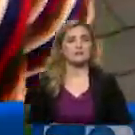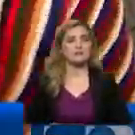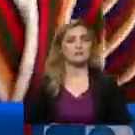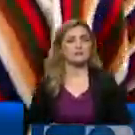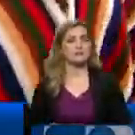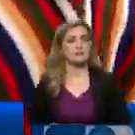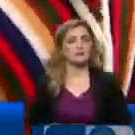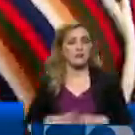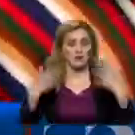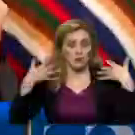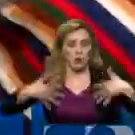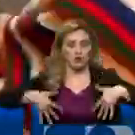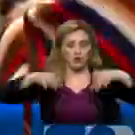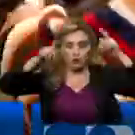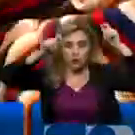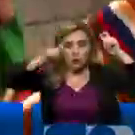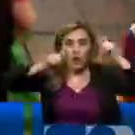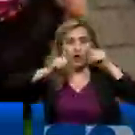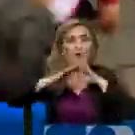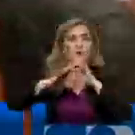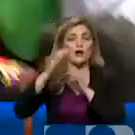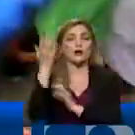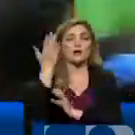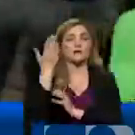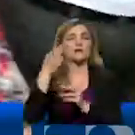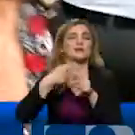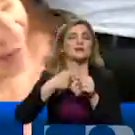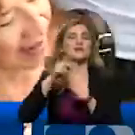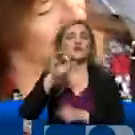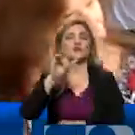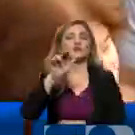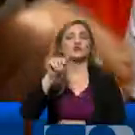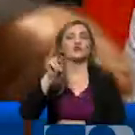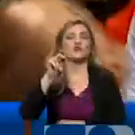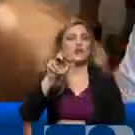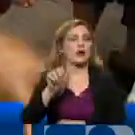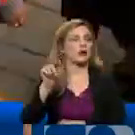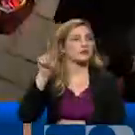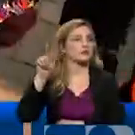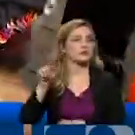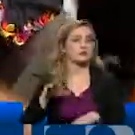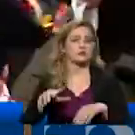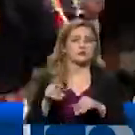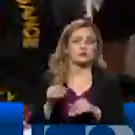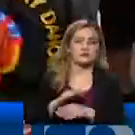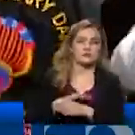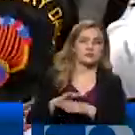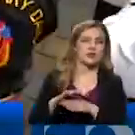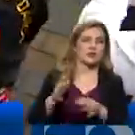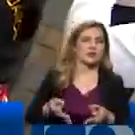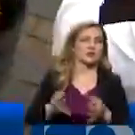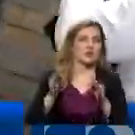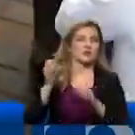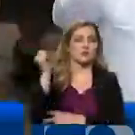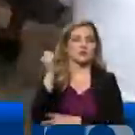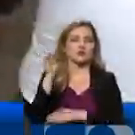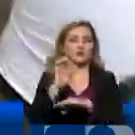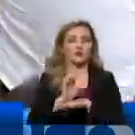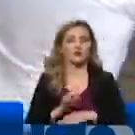Con poncho y sombrero guarandeño, el alcalde de Quito aceptó la invitación a uno de los carnavales más famosos del